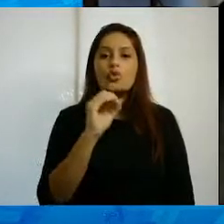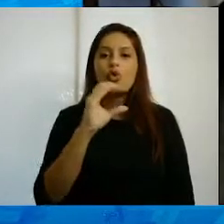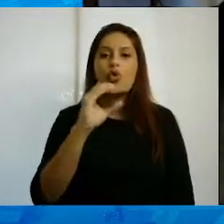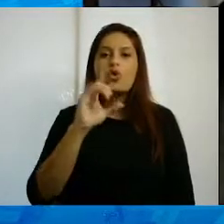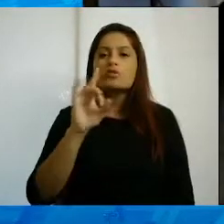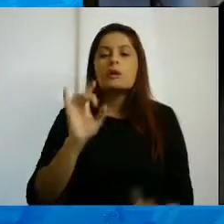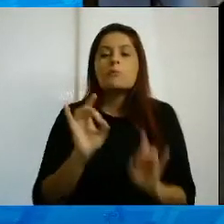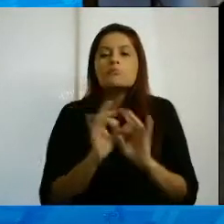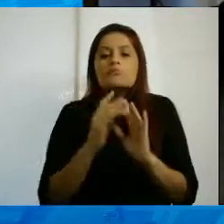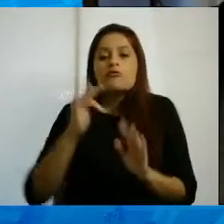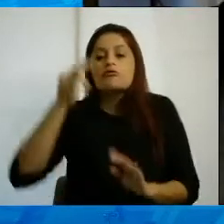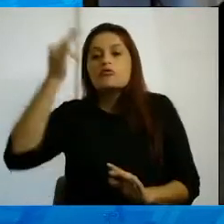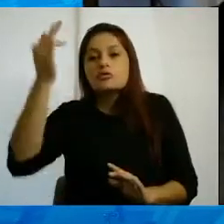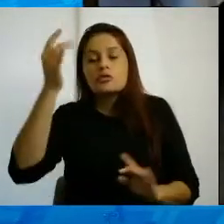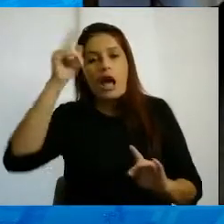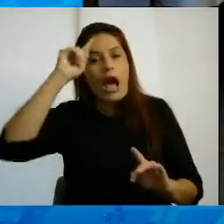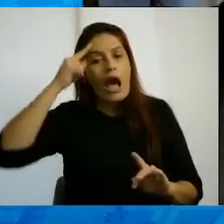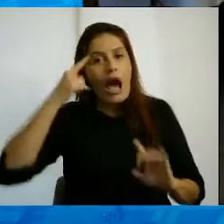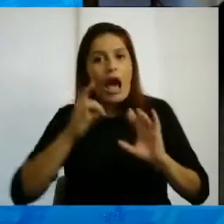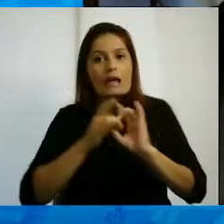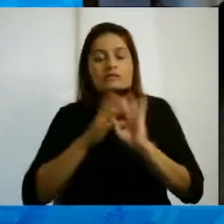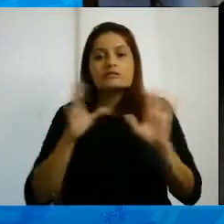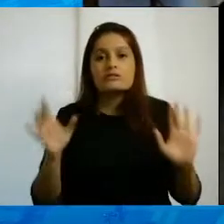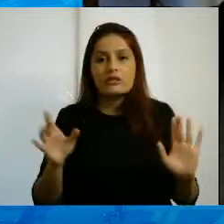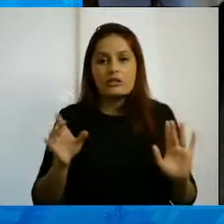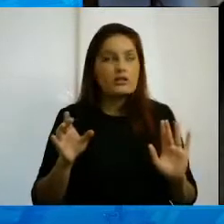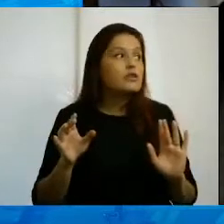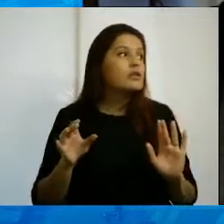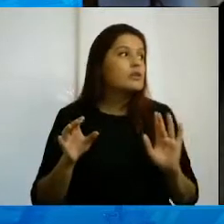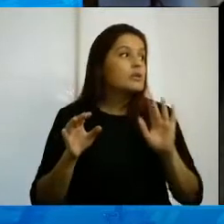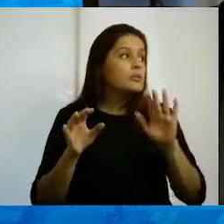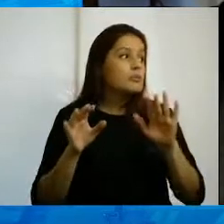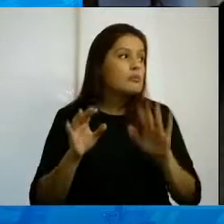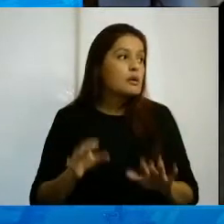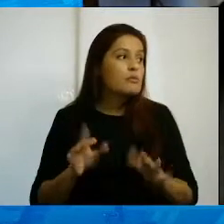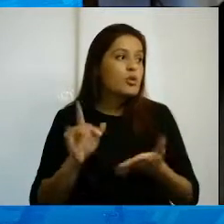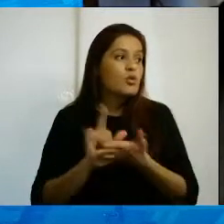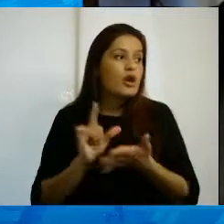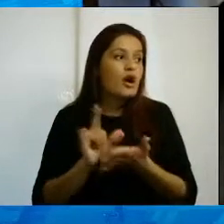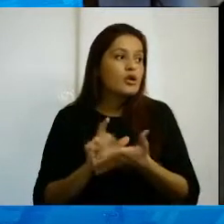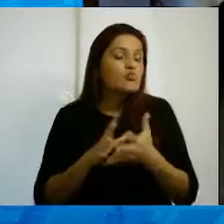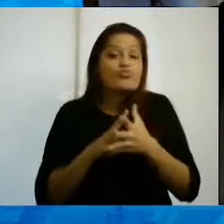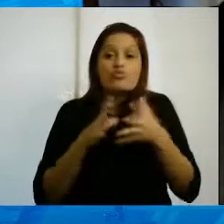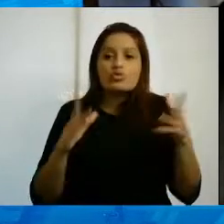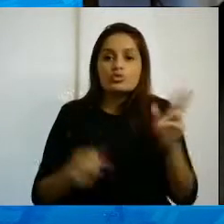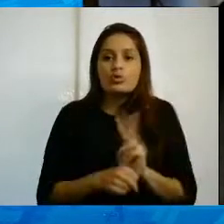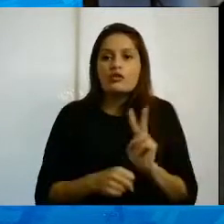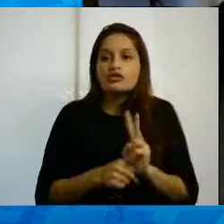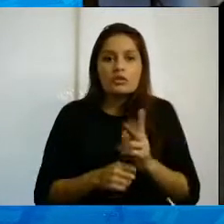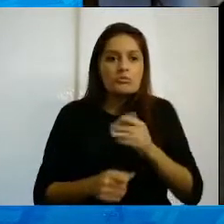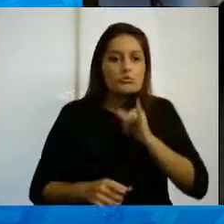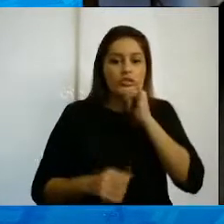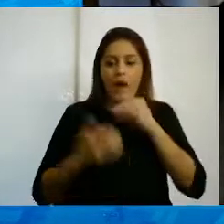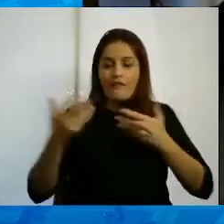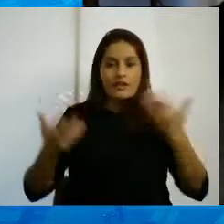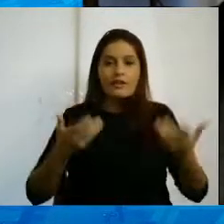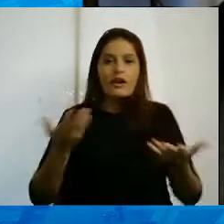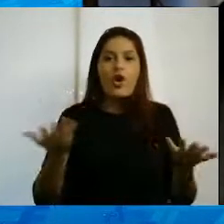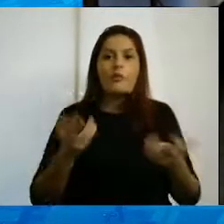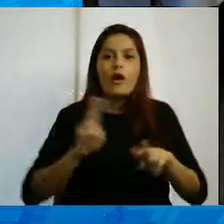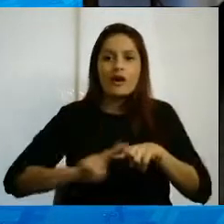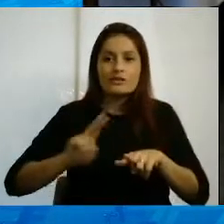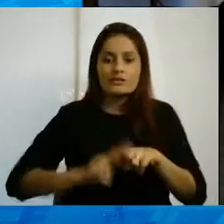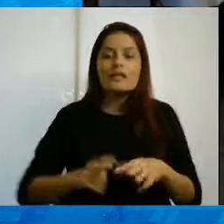sobre accidentes. Han habido varios accidentes en este mismo establecimiento y muchos de los profesores no han sabido cómo actuar. Yo creo que necesitamos